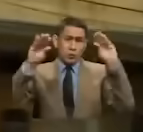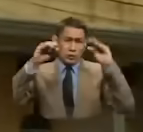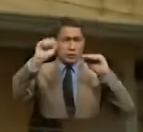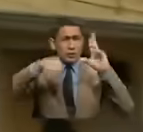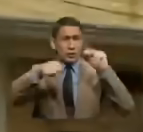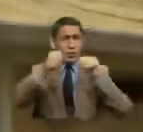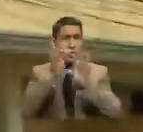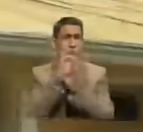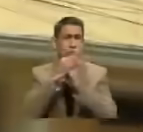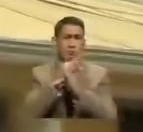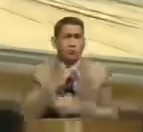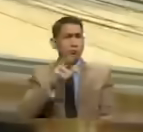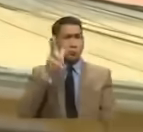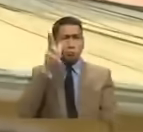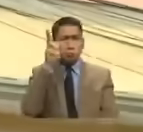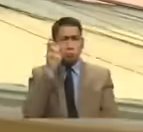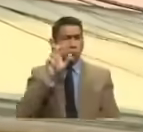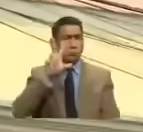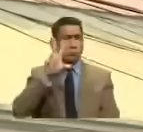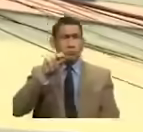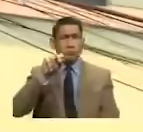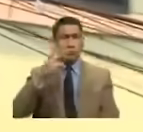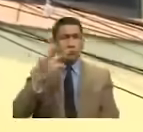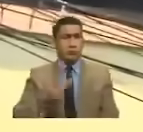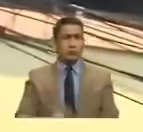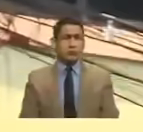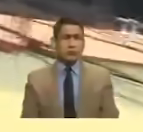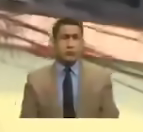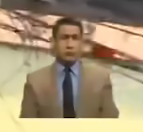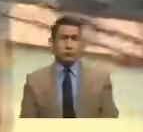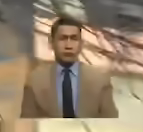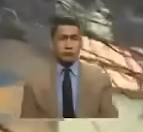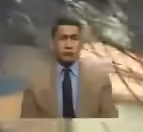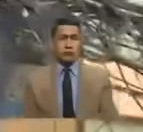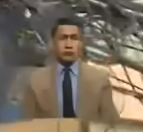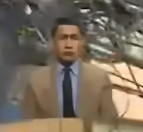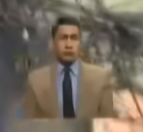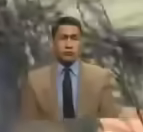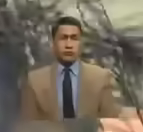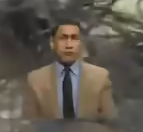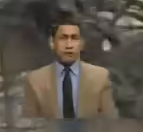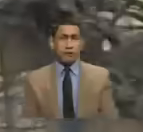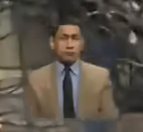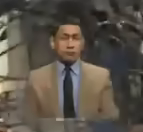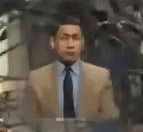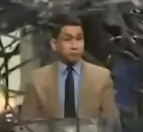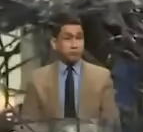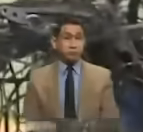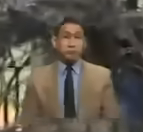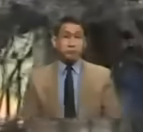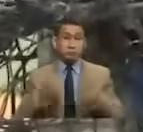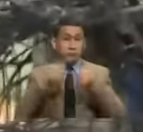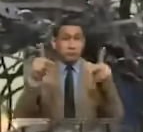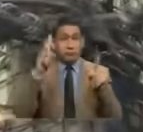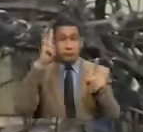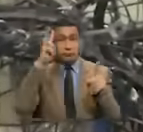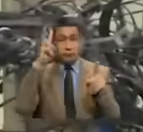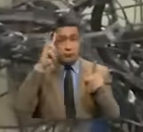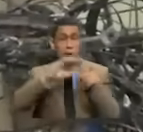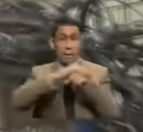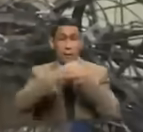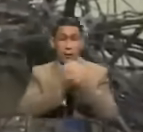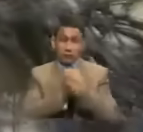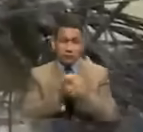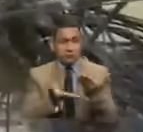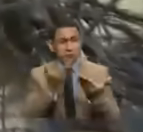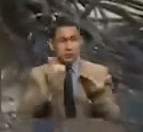desbaratadas? Creo que ya no funciona. Tanto golpe, ese póster, amigo, se cae. ¿Y eso aprovechan los pillos? Claro, pues, y ahí se aprovechan los choques, la